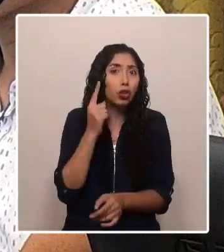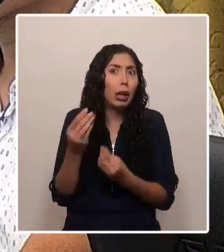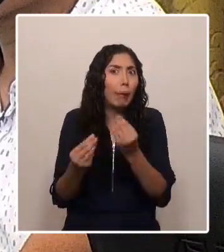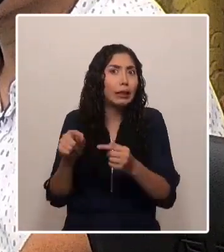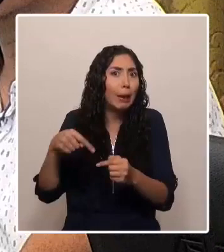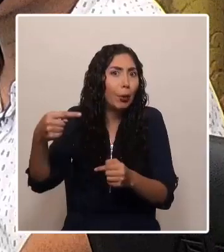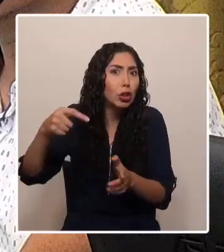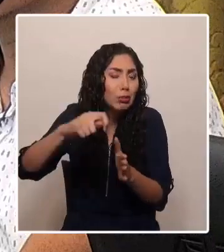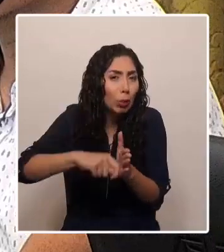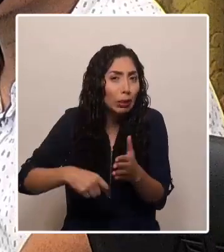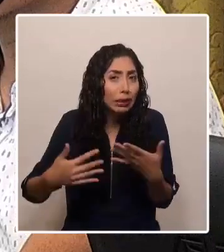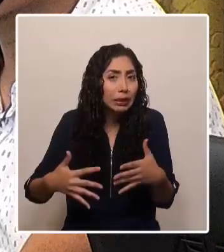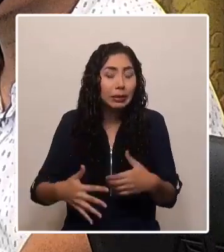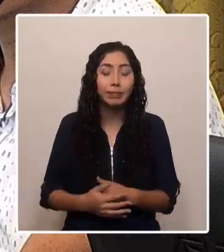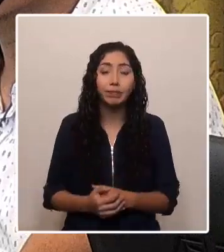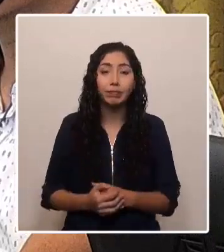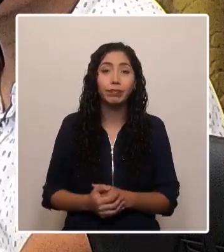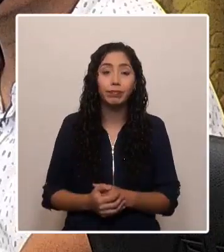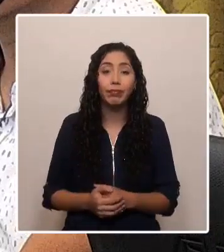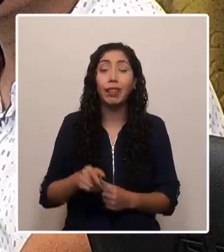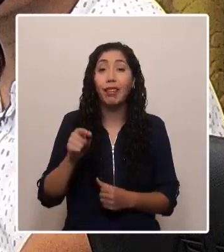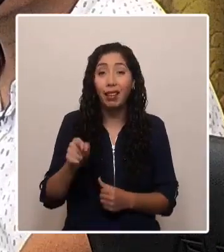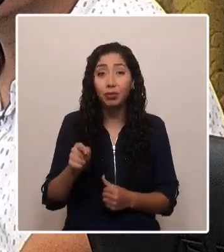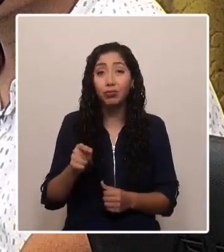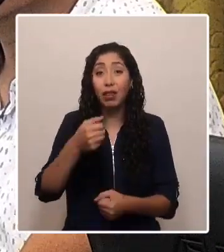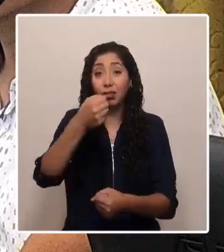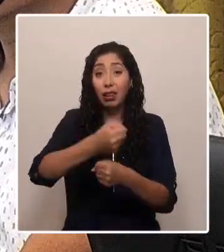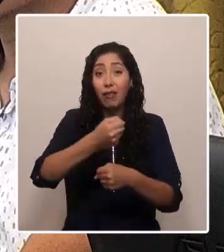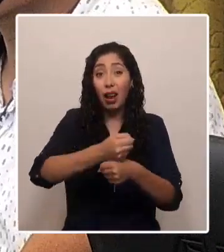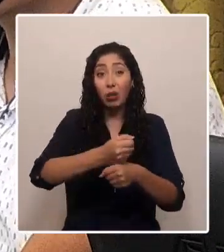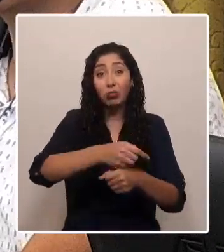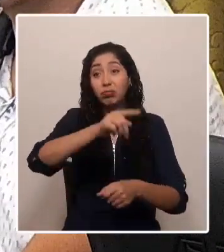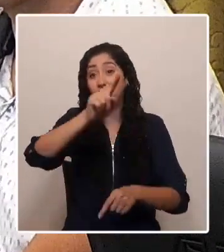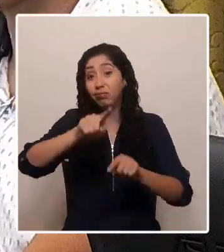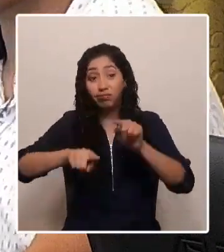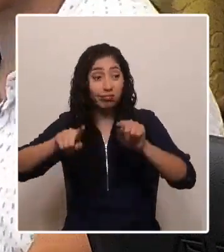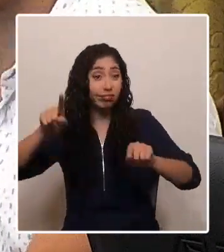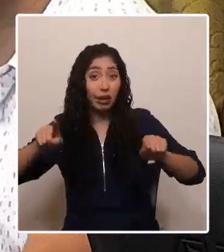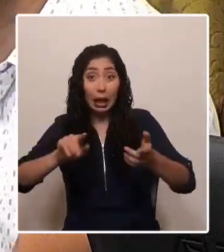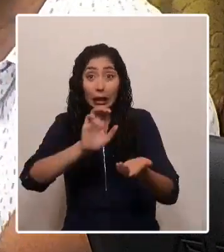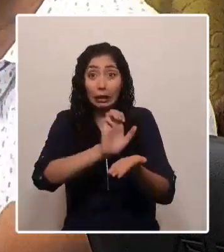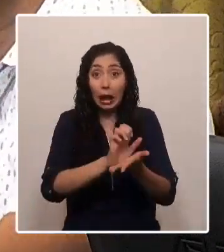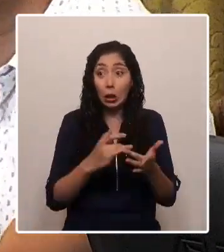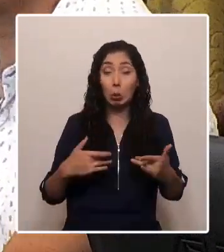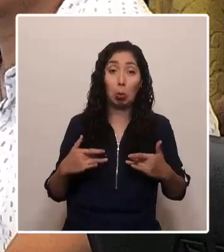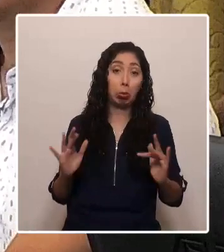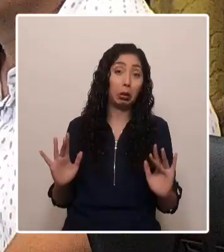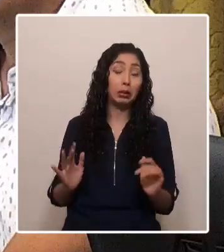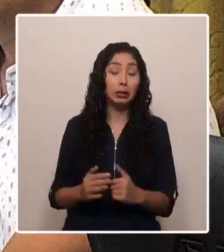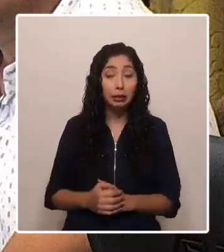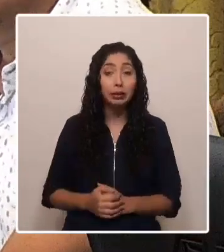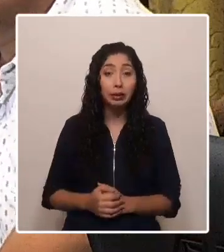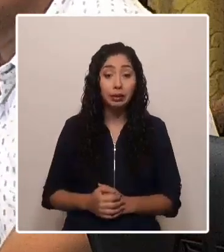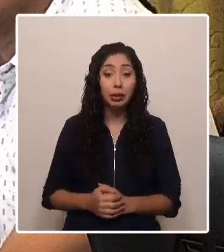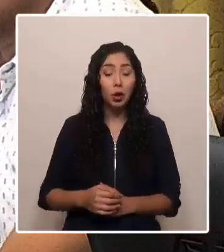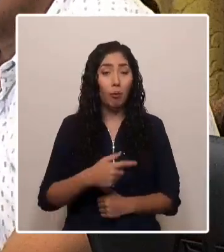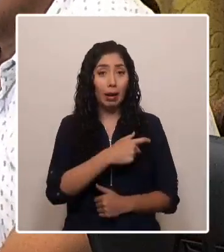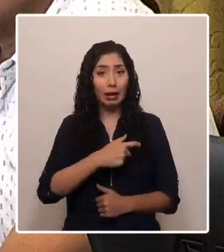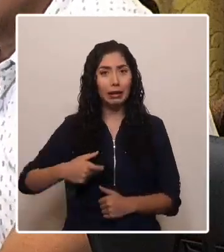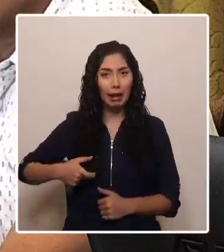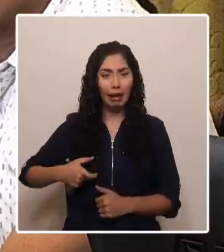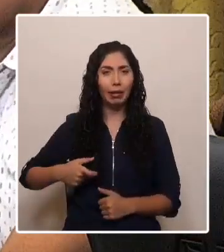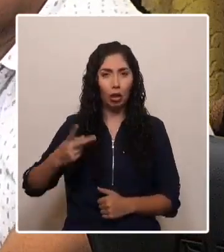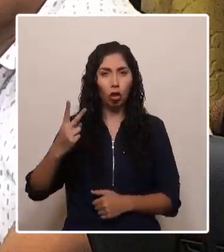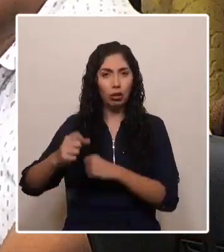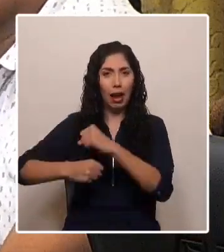mes. Es la condena a la intermitencia laboral de la que el Estado no se ha hecho cargo. Como presidente 2 años del Sindicato de Actores y Actrices